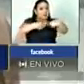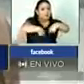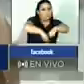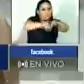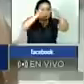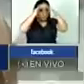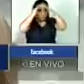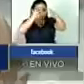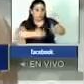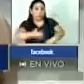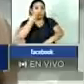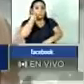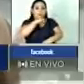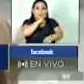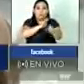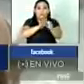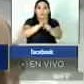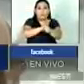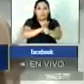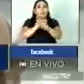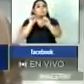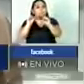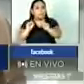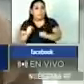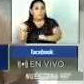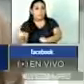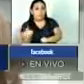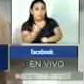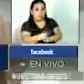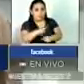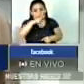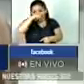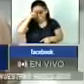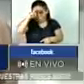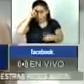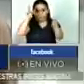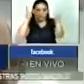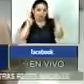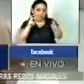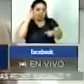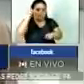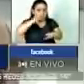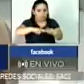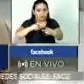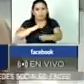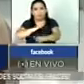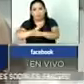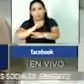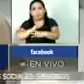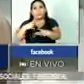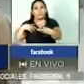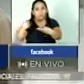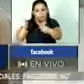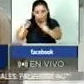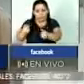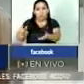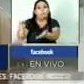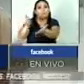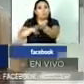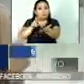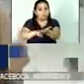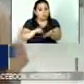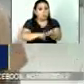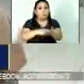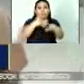situación del COVID-19 las personas que se dedican por ejemplo al trabajo de educación defensa y salud si podrán ser contratados bajo